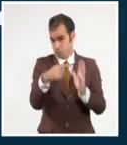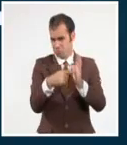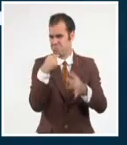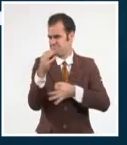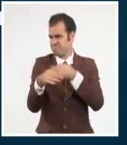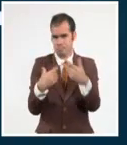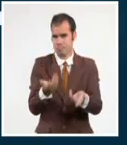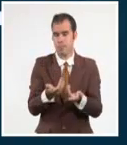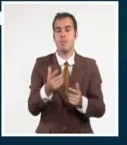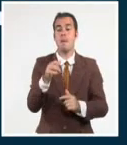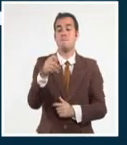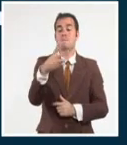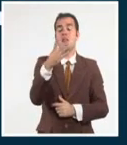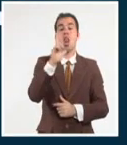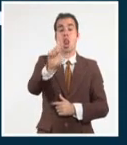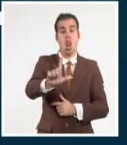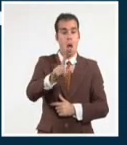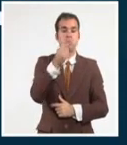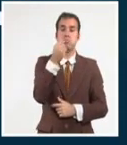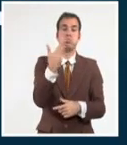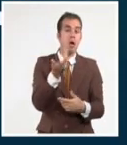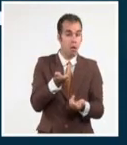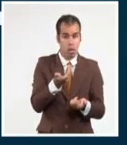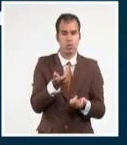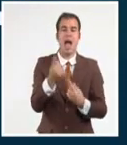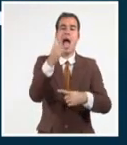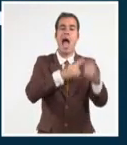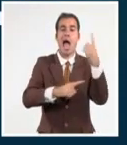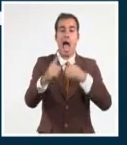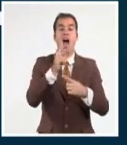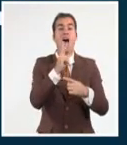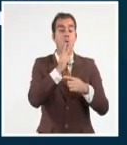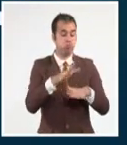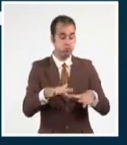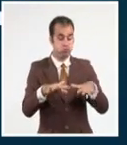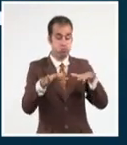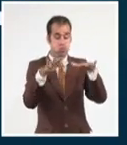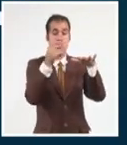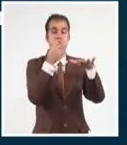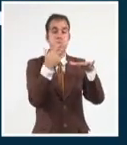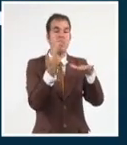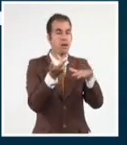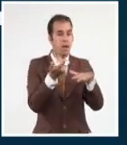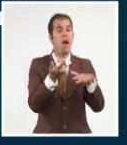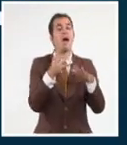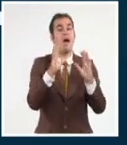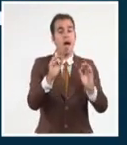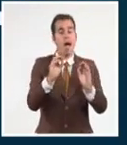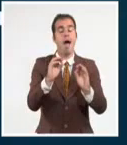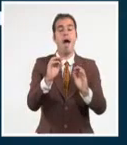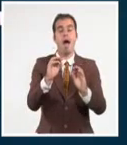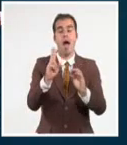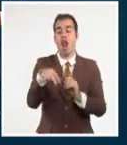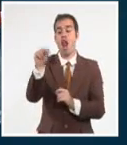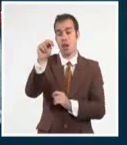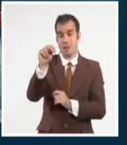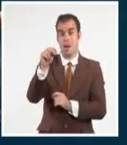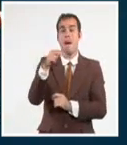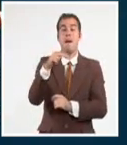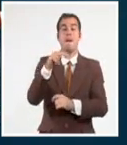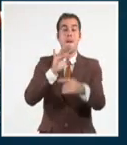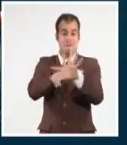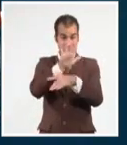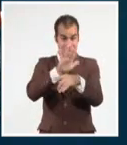en la madrugada del lunes pudieran ocurrir ligeras inundaciones costeras en zonas bajas de este litoral, incluyendo el